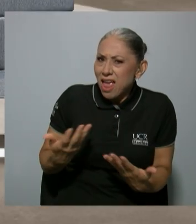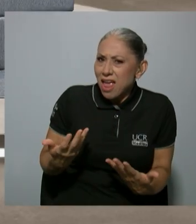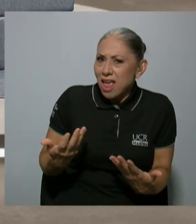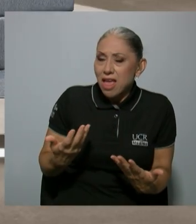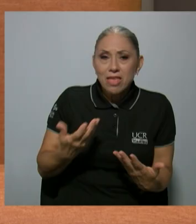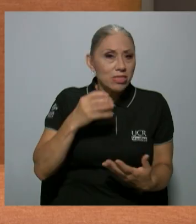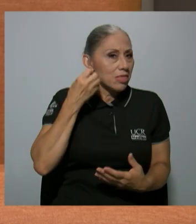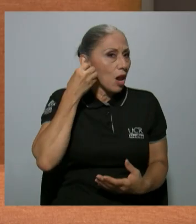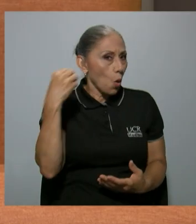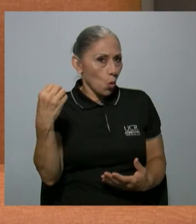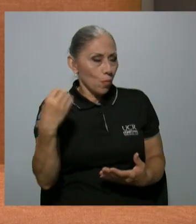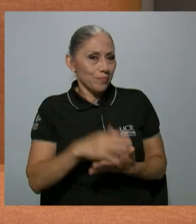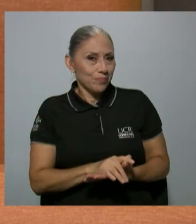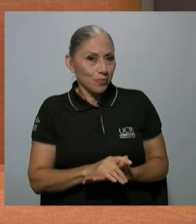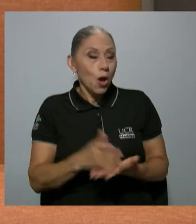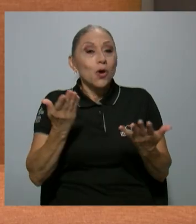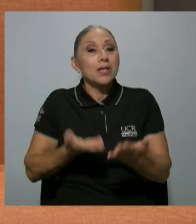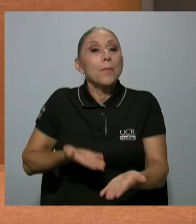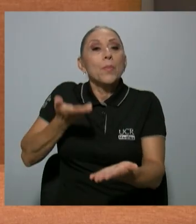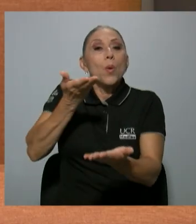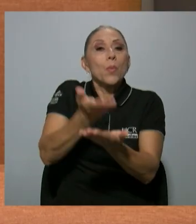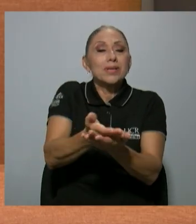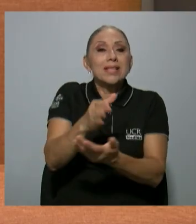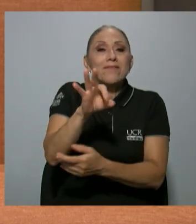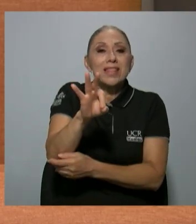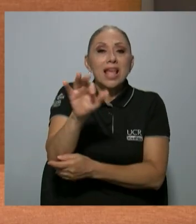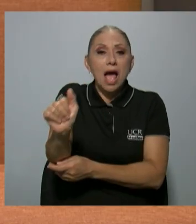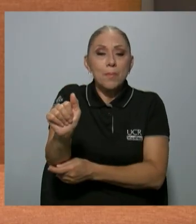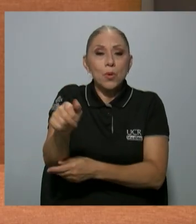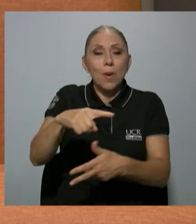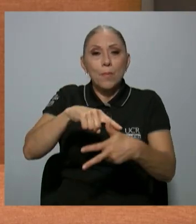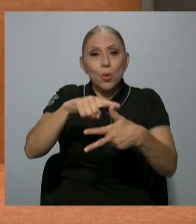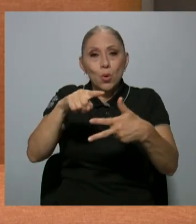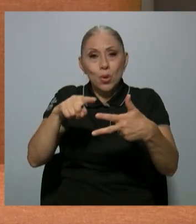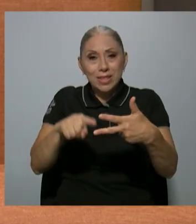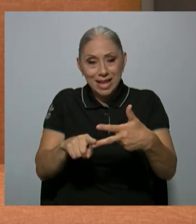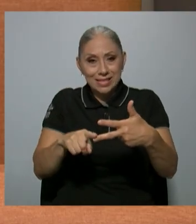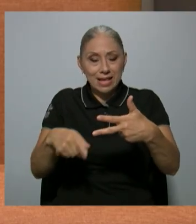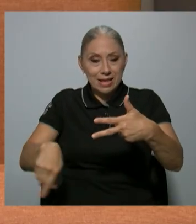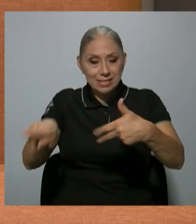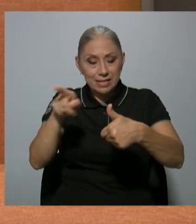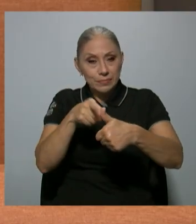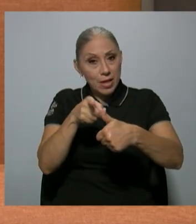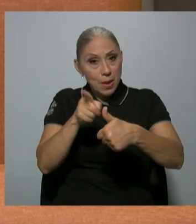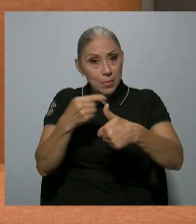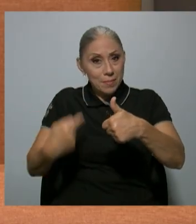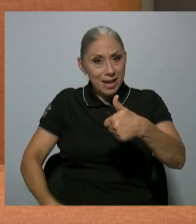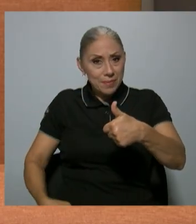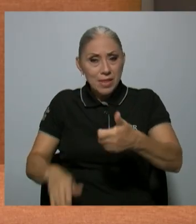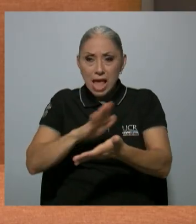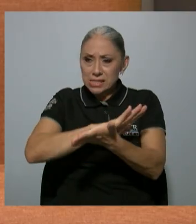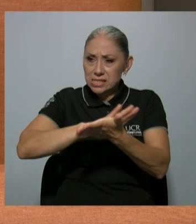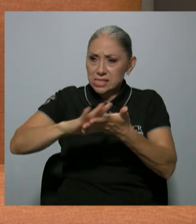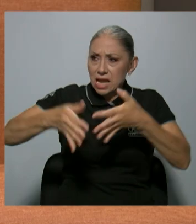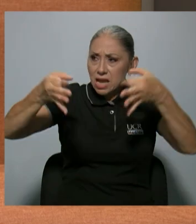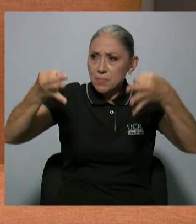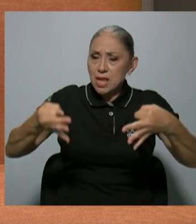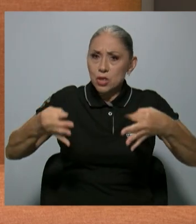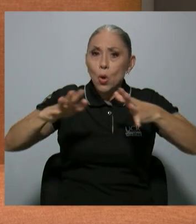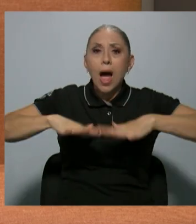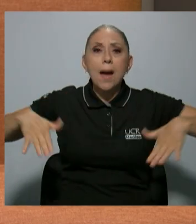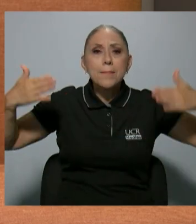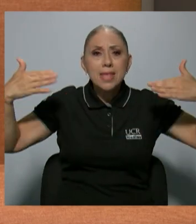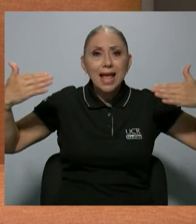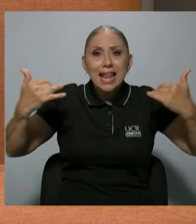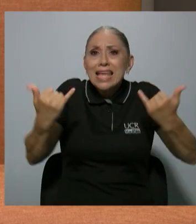del oro. O sea, la propuesta del Frente Amplio va por tres aristas. A ver. La primera de ellas es el saneamiento ambiental. Tenemos en este